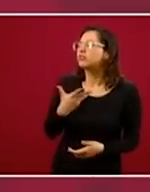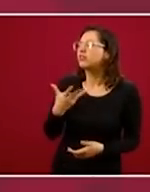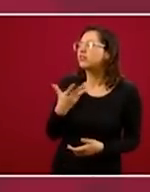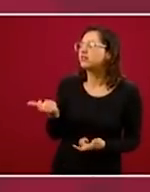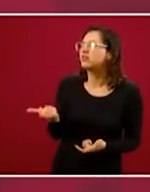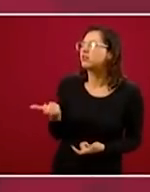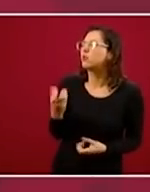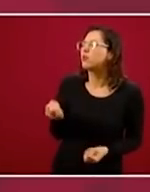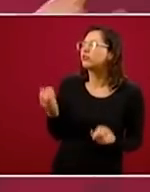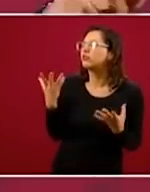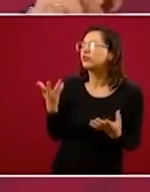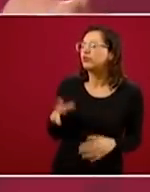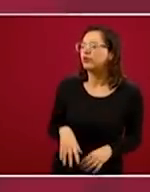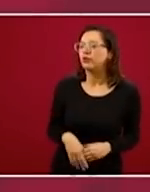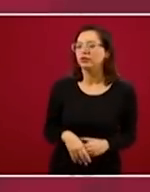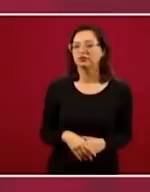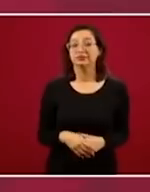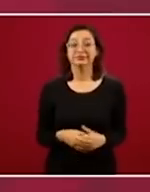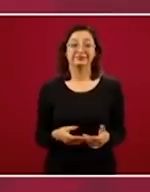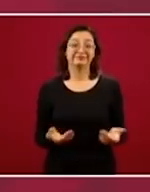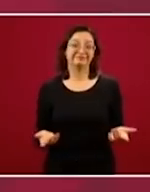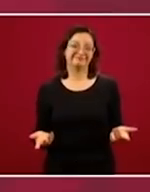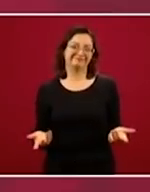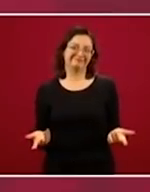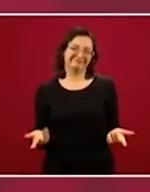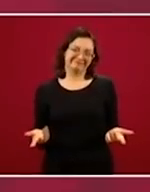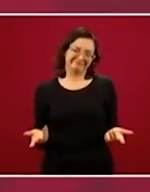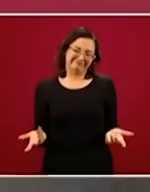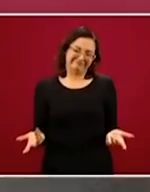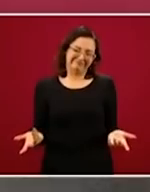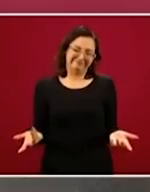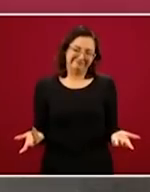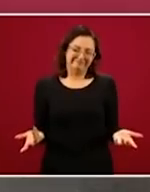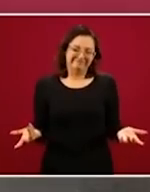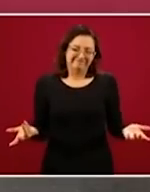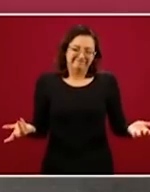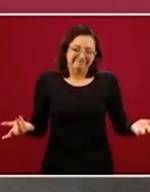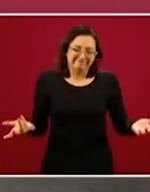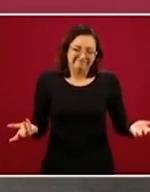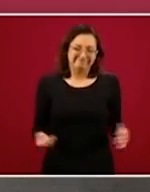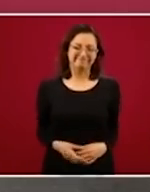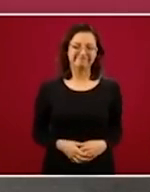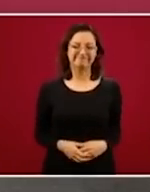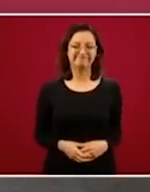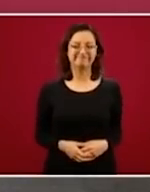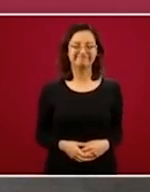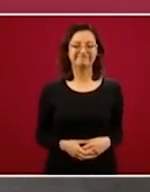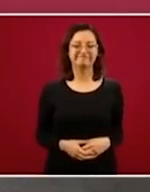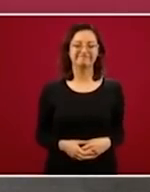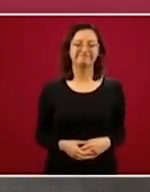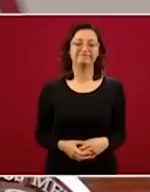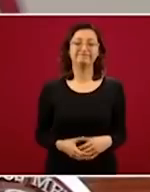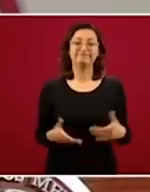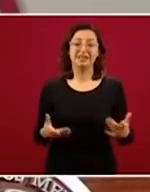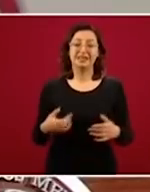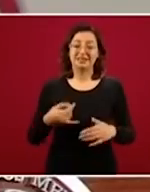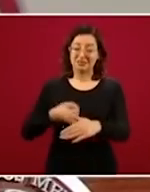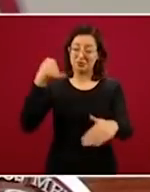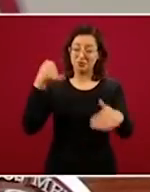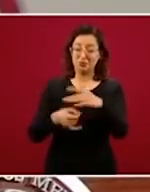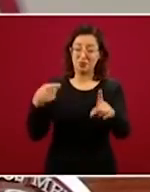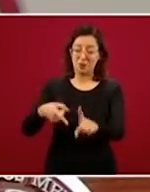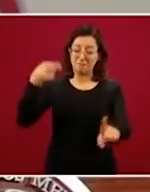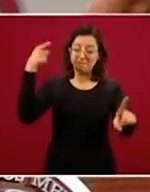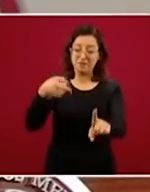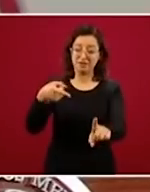de dinero o sea ese es el fondo del asunto